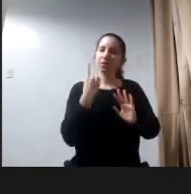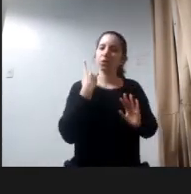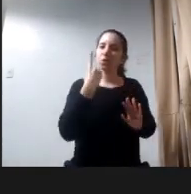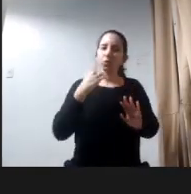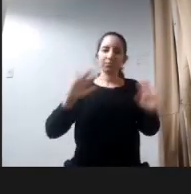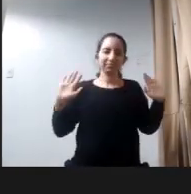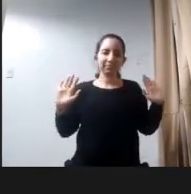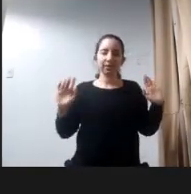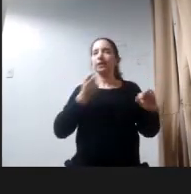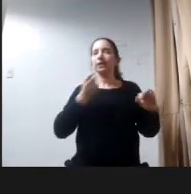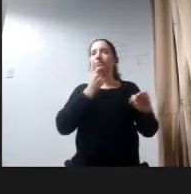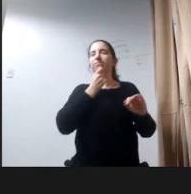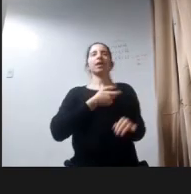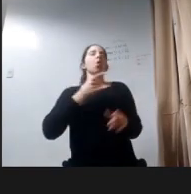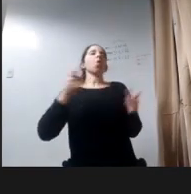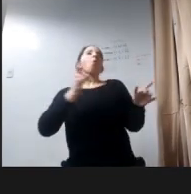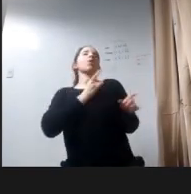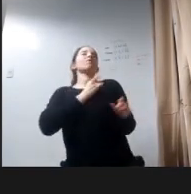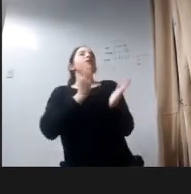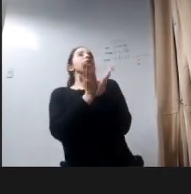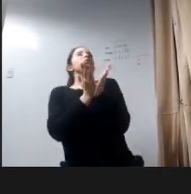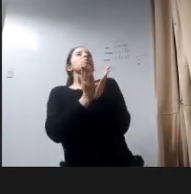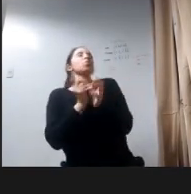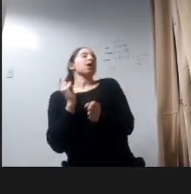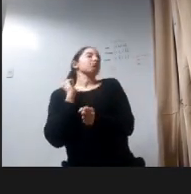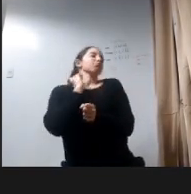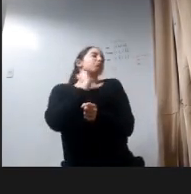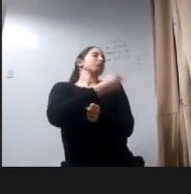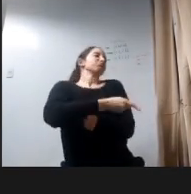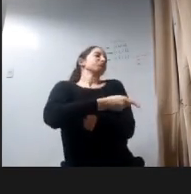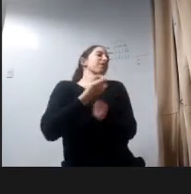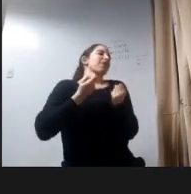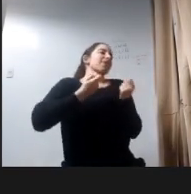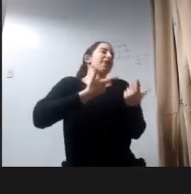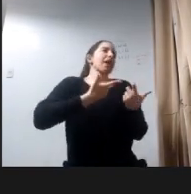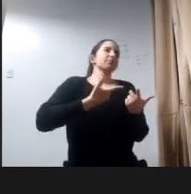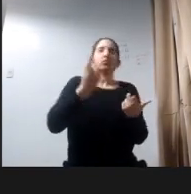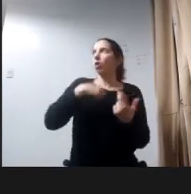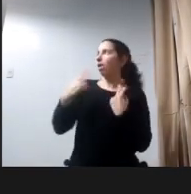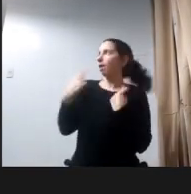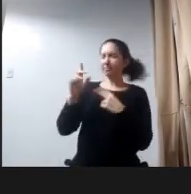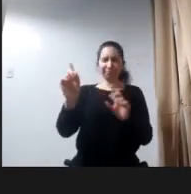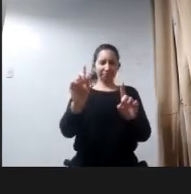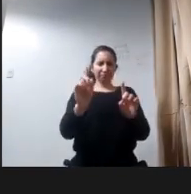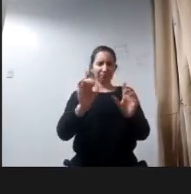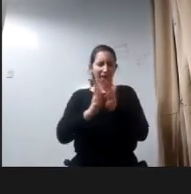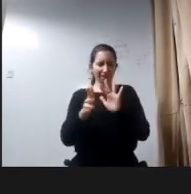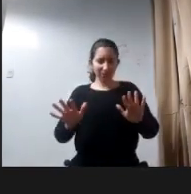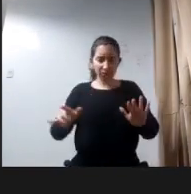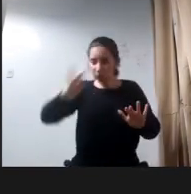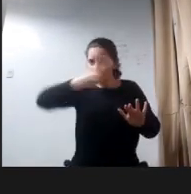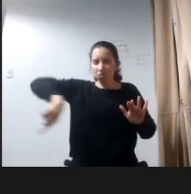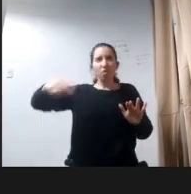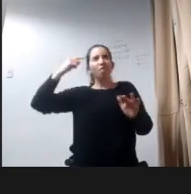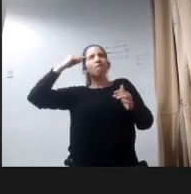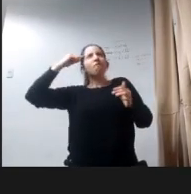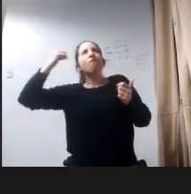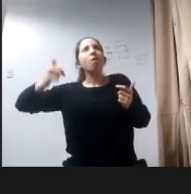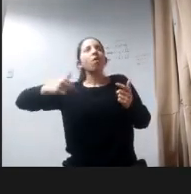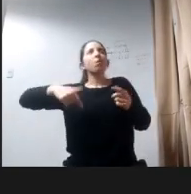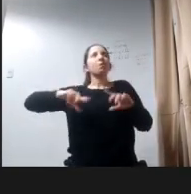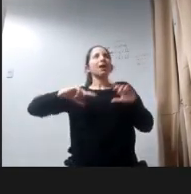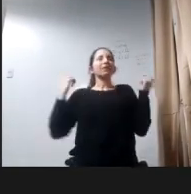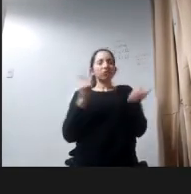No es que uno baja un saber académico y lo extiende, sino que todos los saberes y todas las formas que nosotros pensamos las